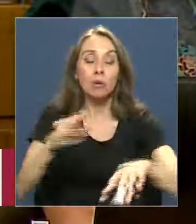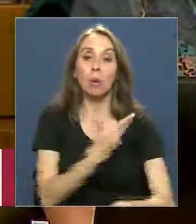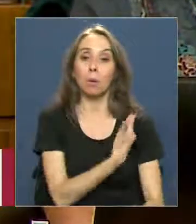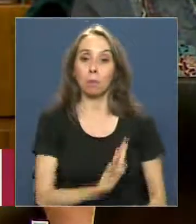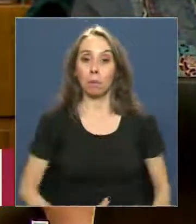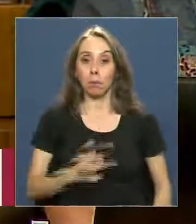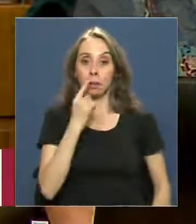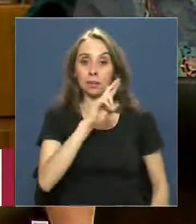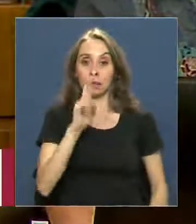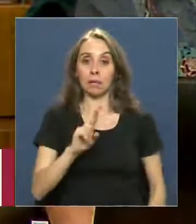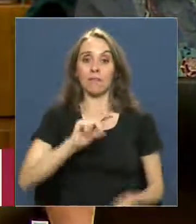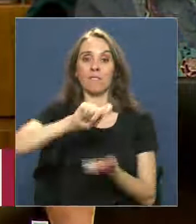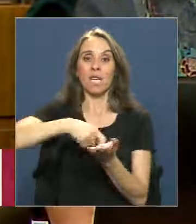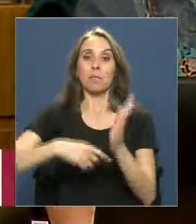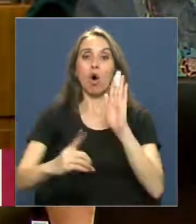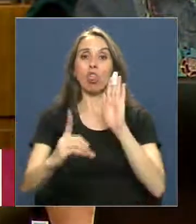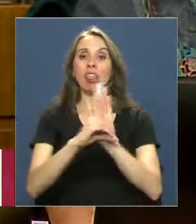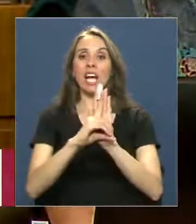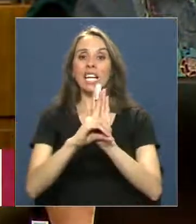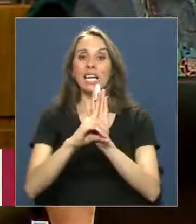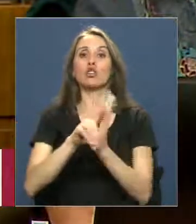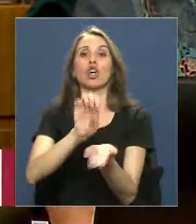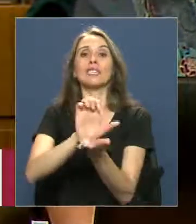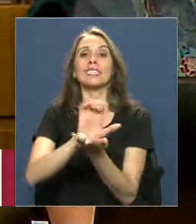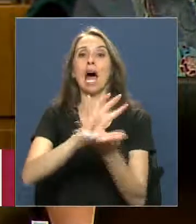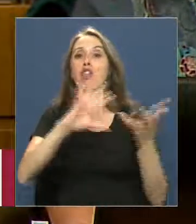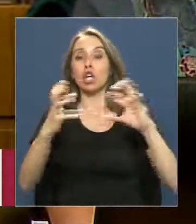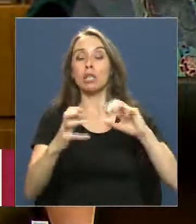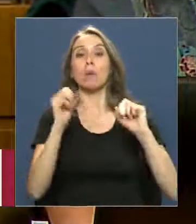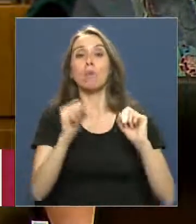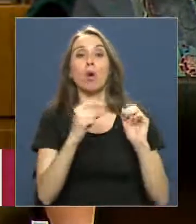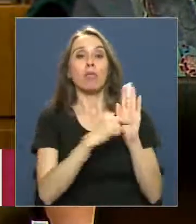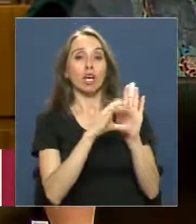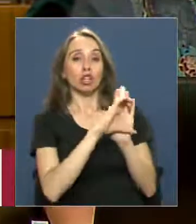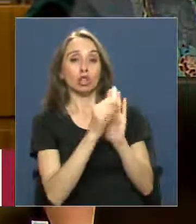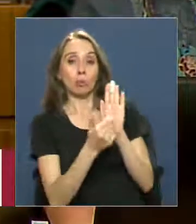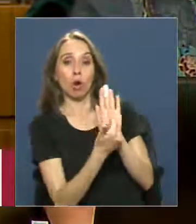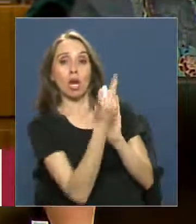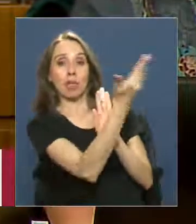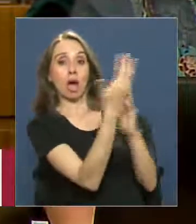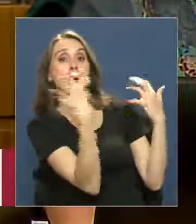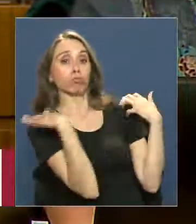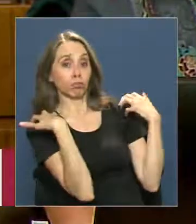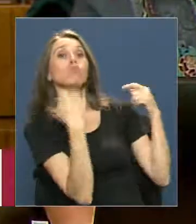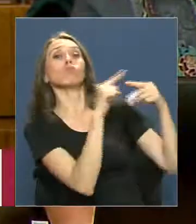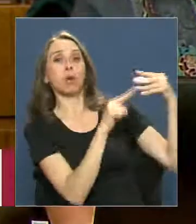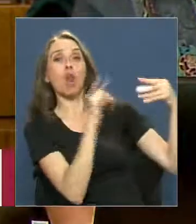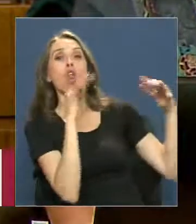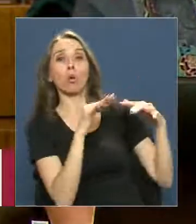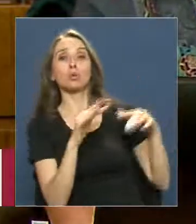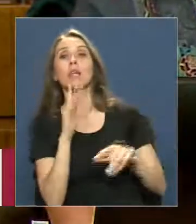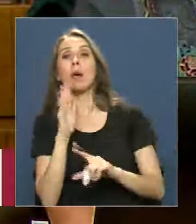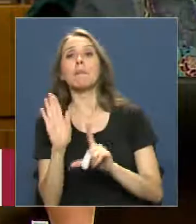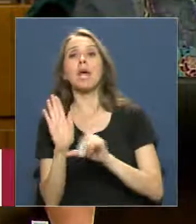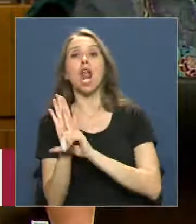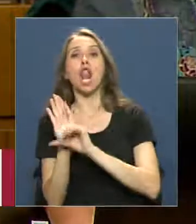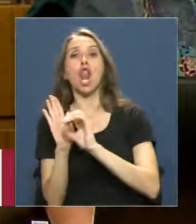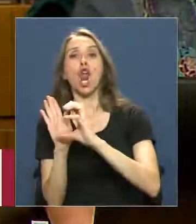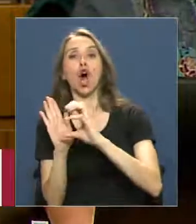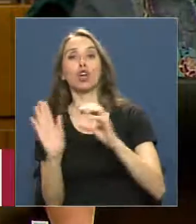República ha decretado estado de catástrofe y podrá hacer uso de las facultades que le confiere la Constitución y la ley orgánica